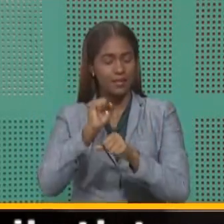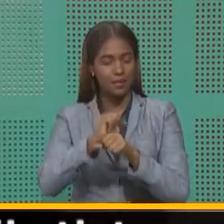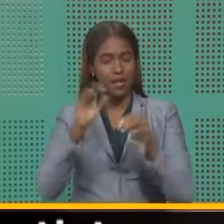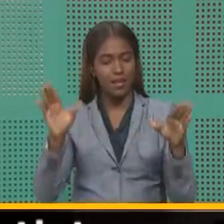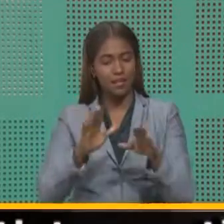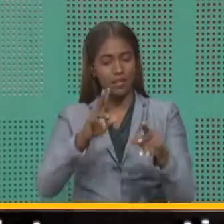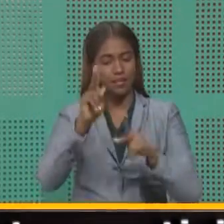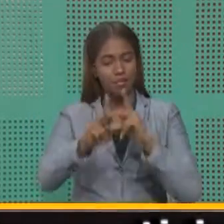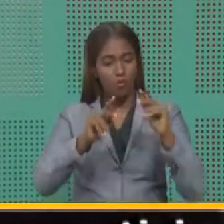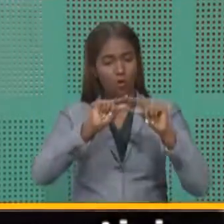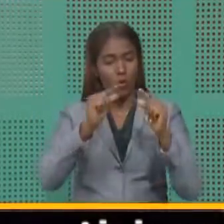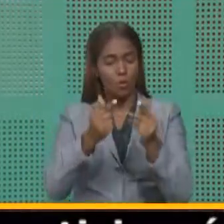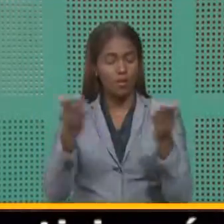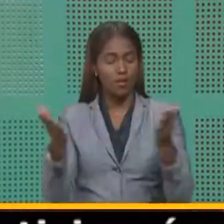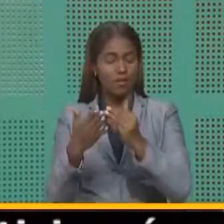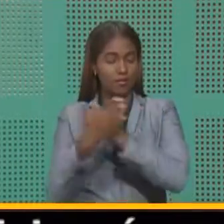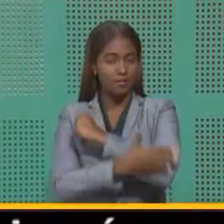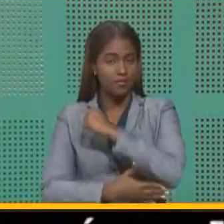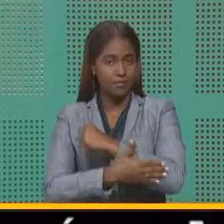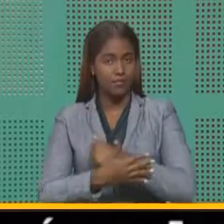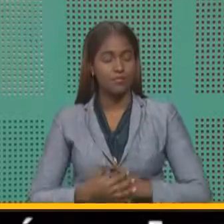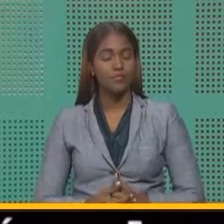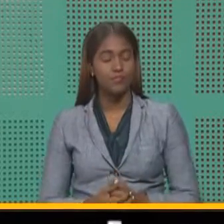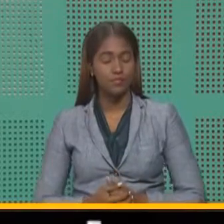haciendo estas federaciones en el país